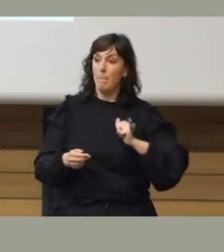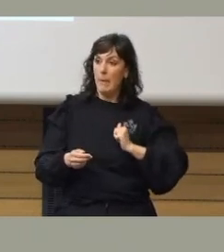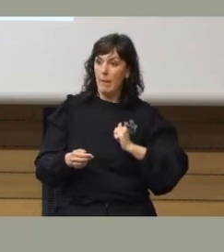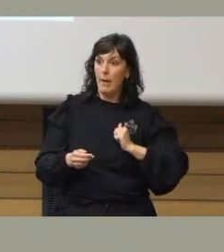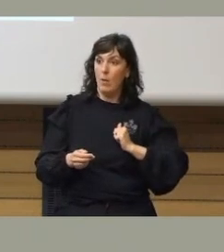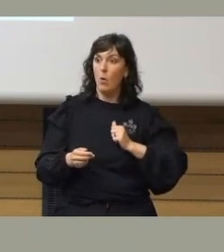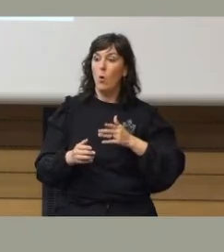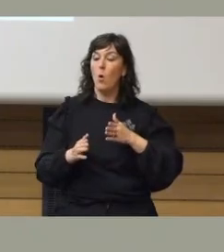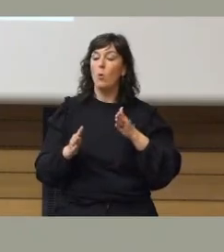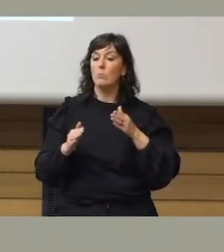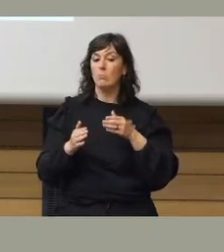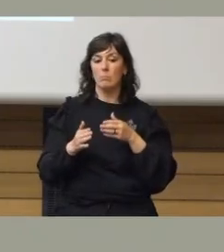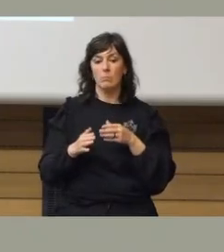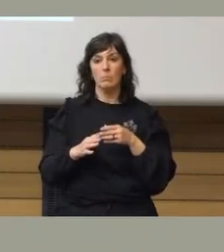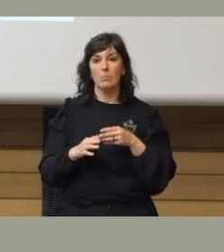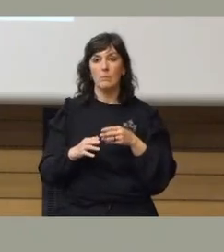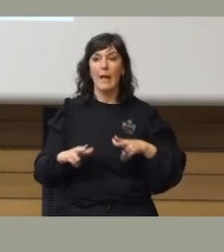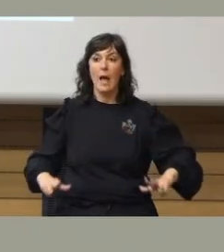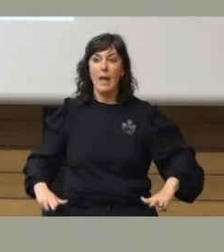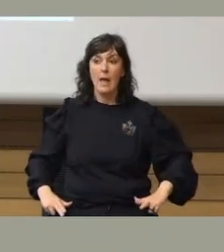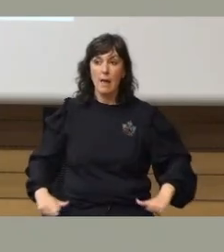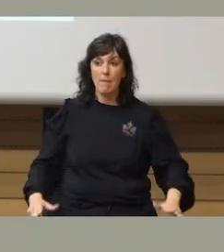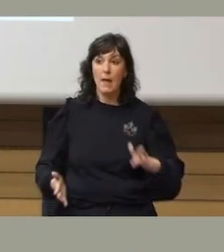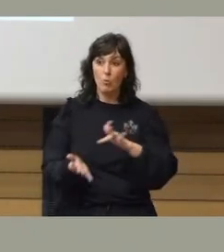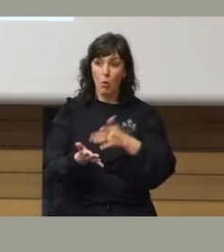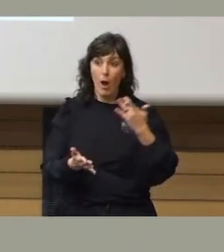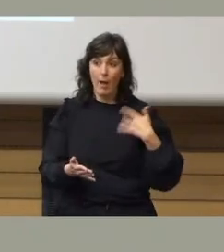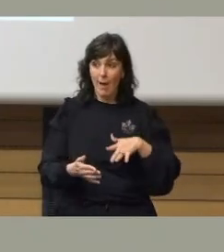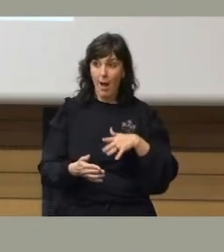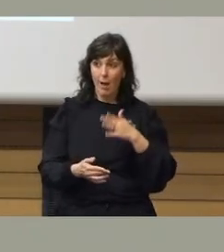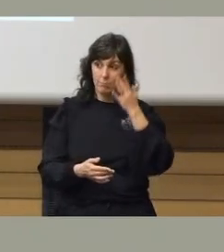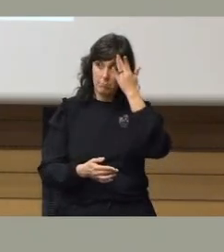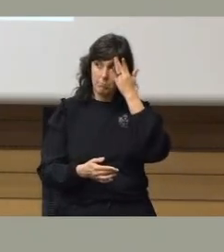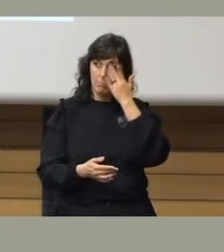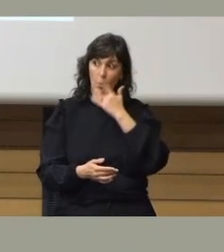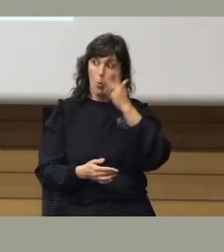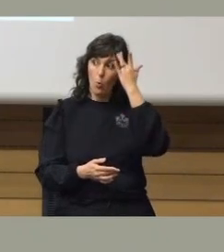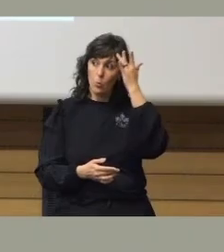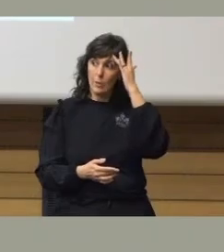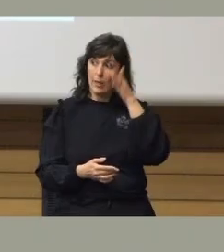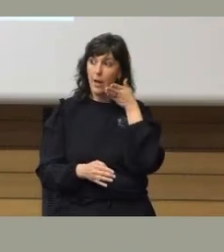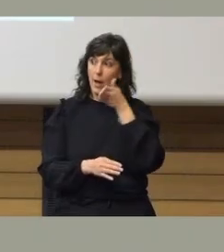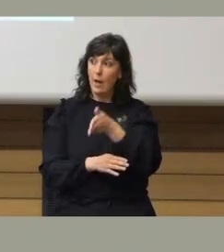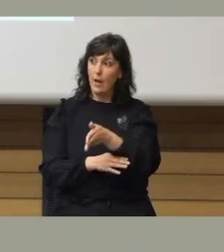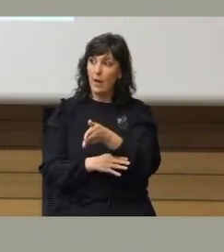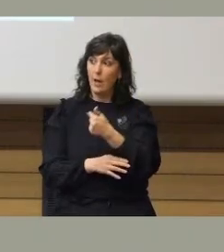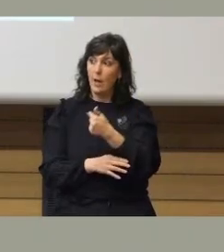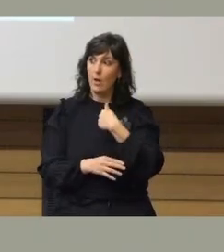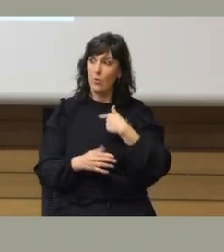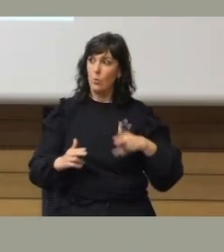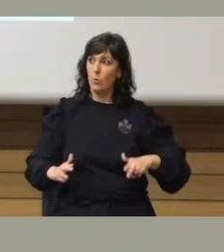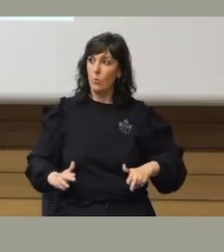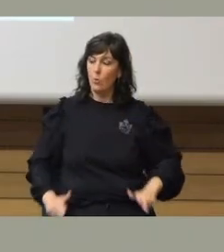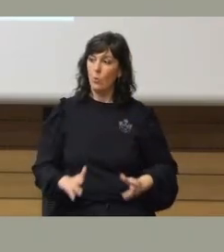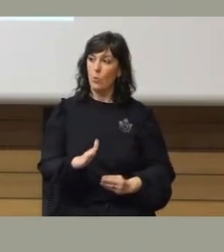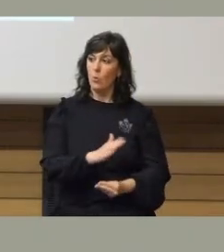los jóvenes. ¿Queréis ir a Ibiza alguna vez de fiesta? ¿A alguien le gustaría? ¿Eh? ¿Tú eres de allí? ¿Ah? ¿Y